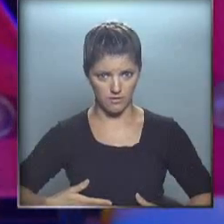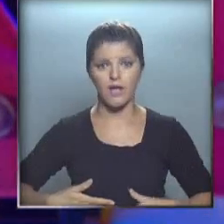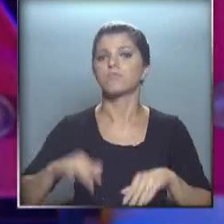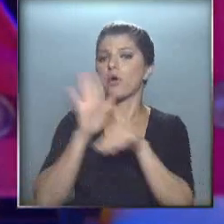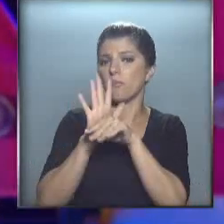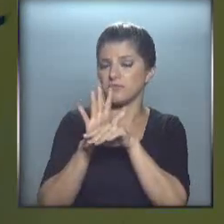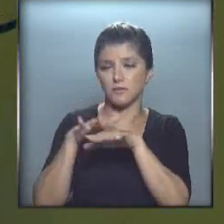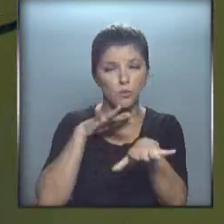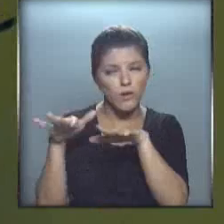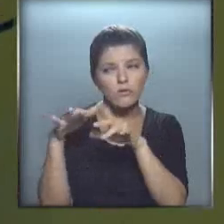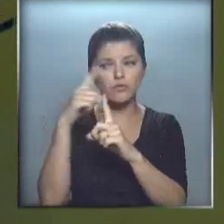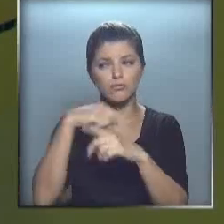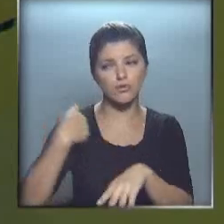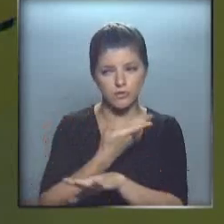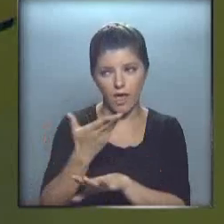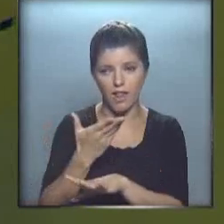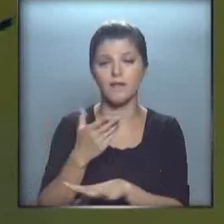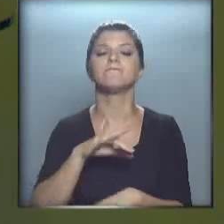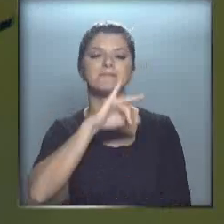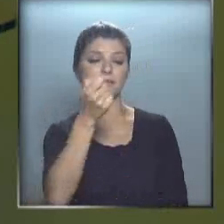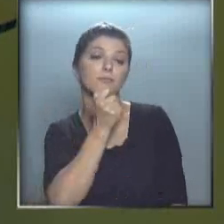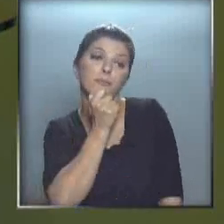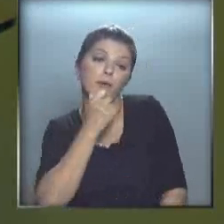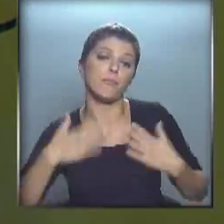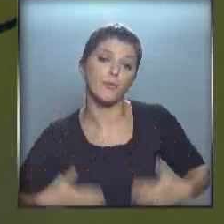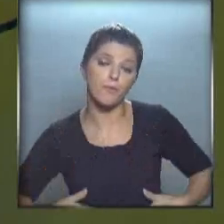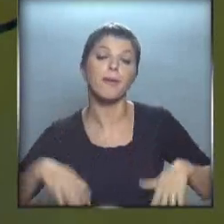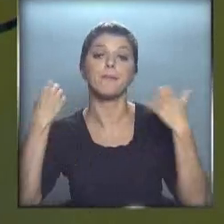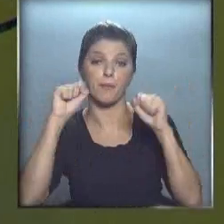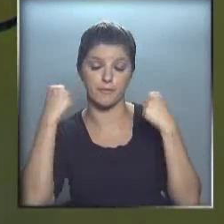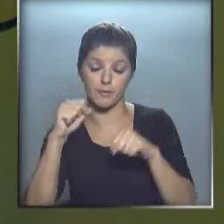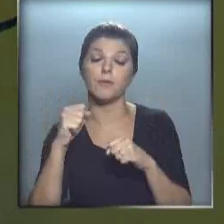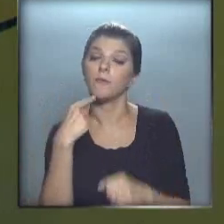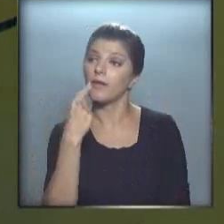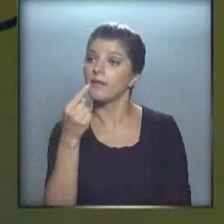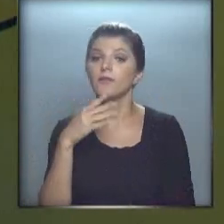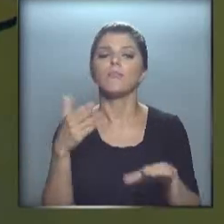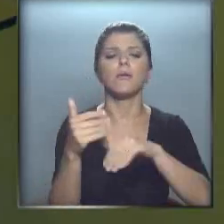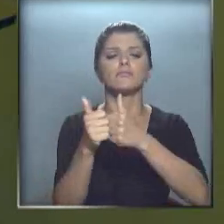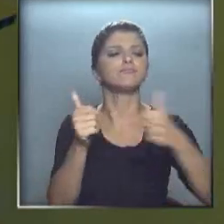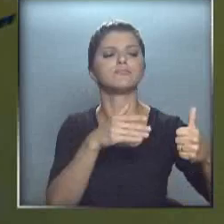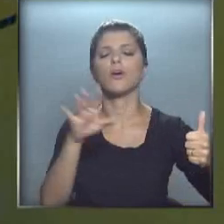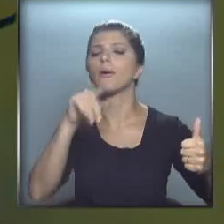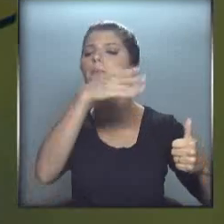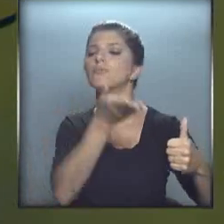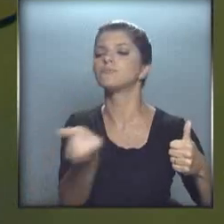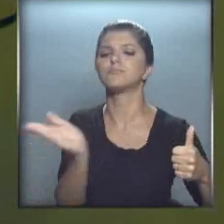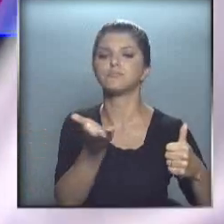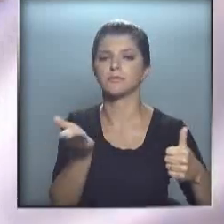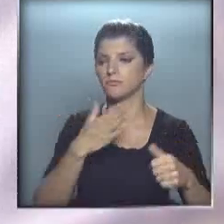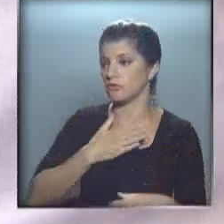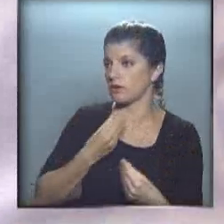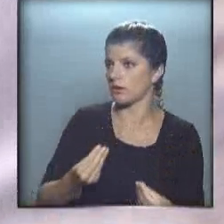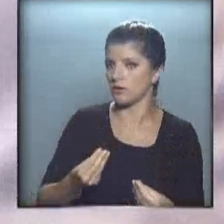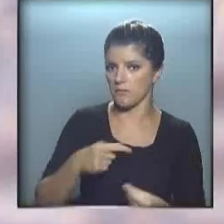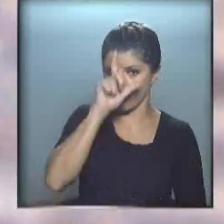más de clase, más de... Claro, por ejemplo, vas de vestido deportivo y te dicen, correte, deja pasar a las personas. O sea, que eso es un androide. Sí, no,